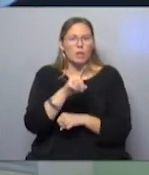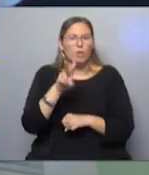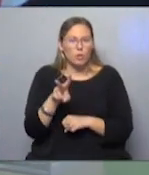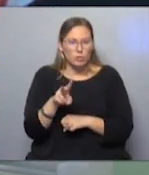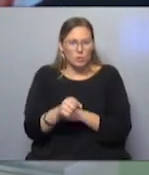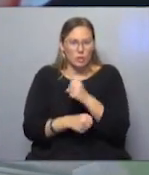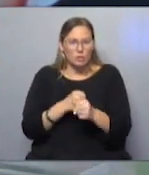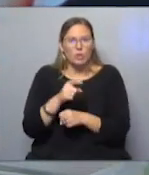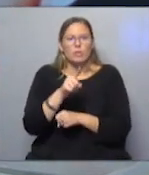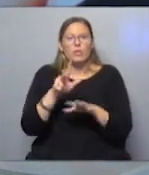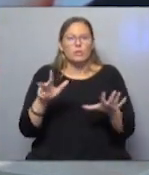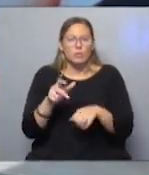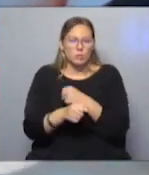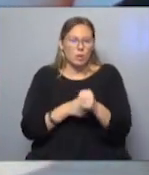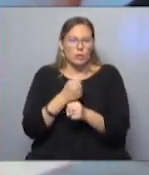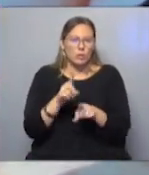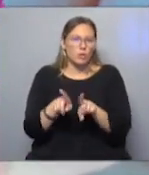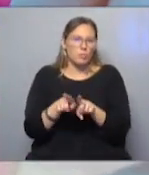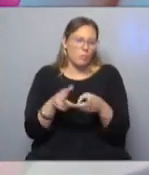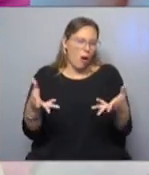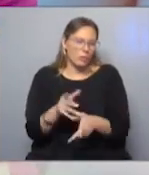los dos esos 18 no sólo 18